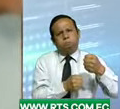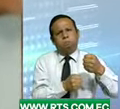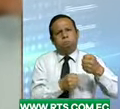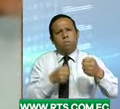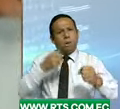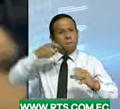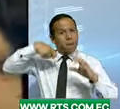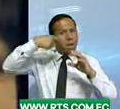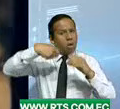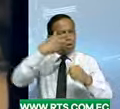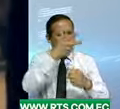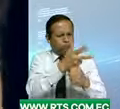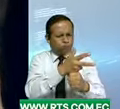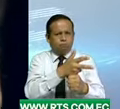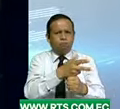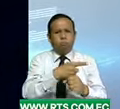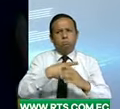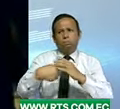por 5 días.